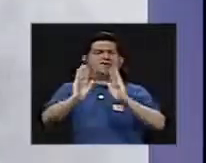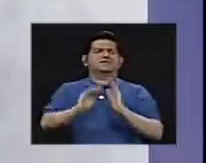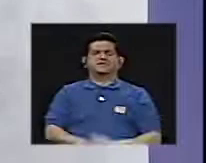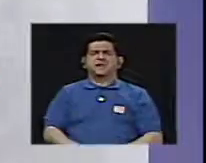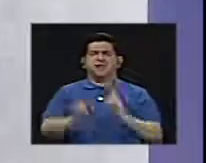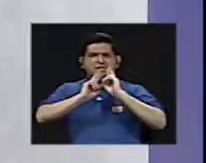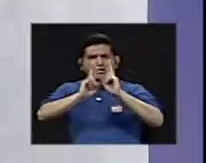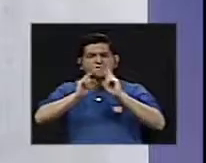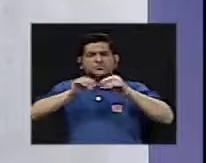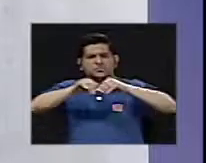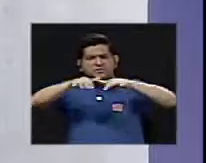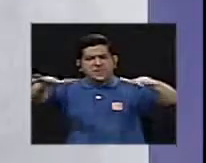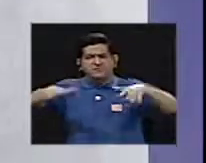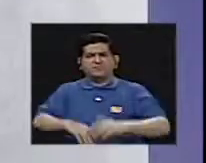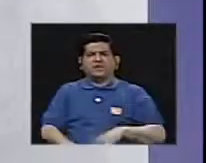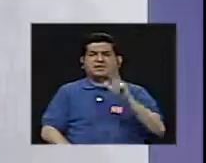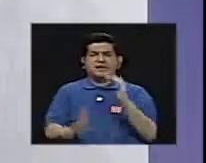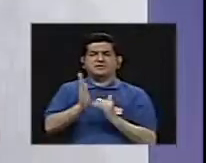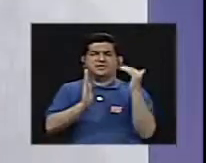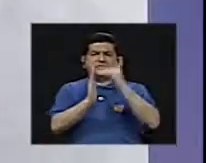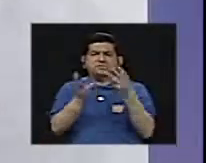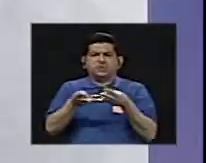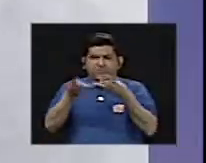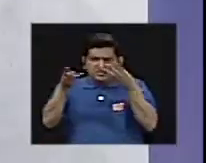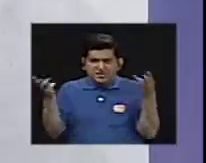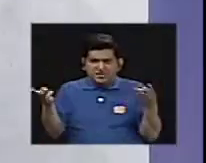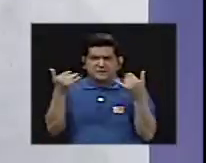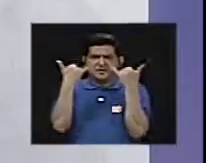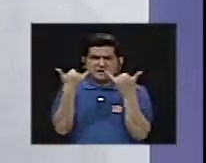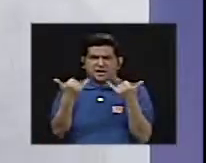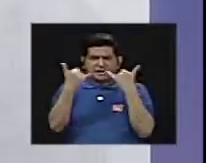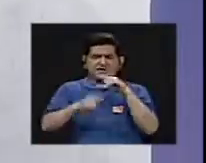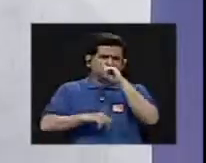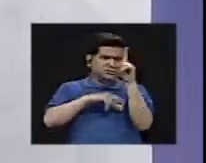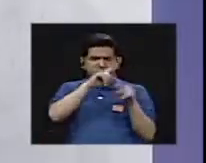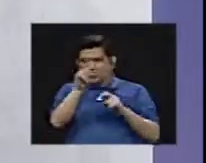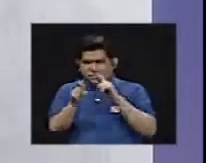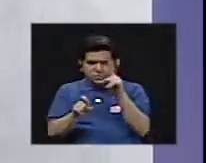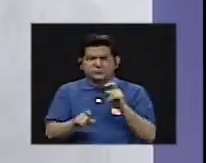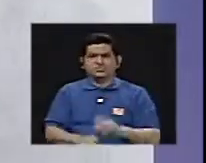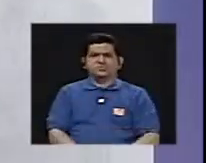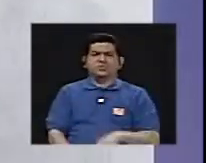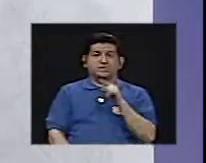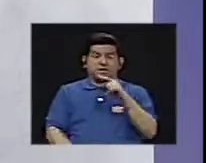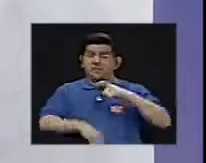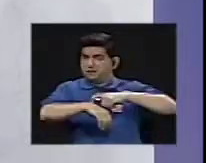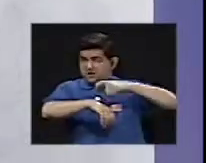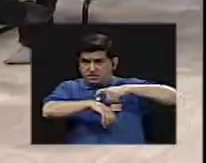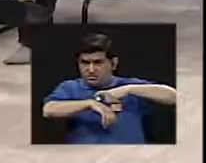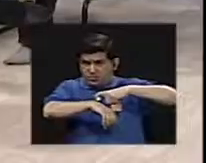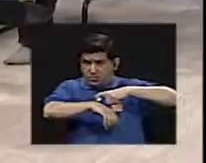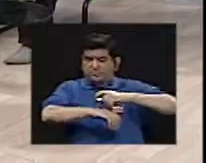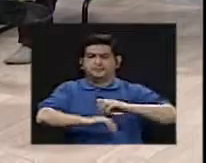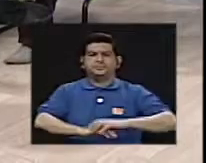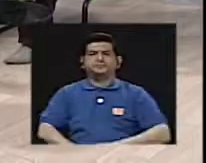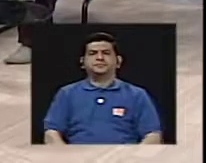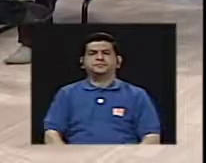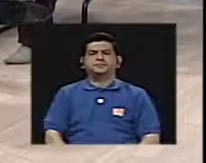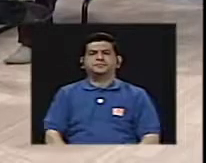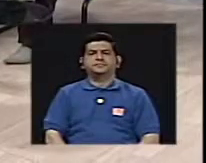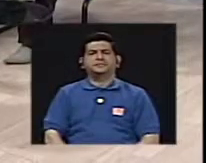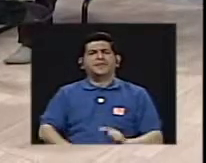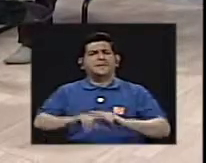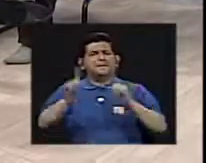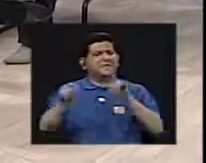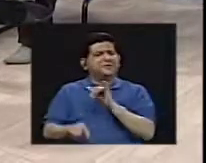través de las redes, casi 3 millones de materiales consultados en este tiempo, pero